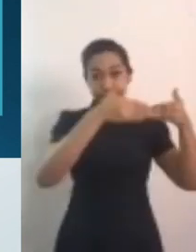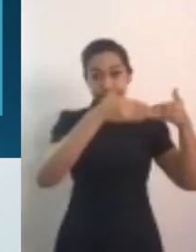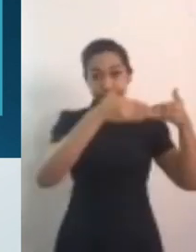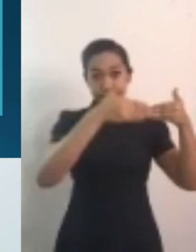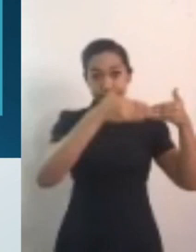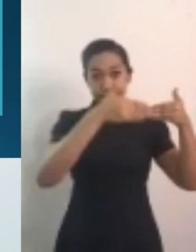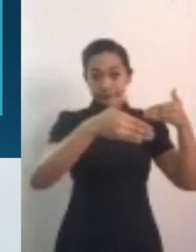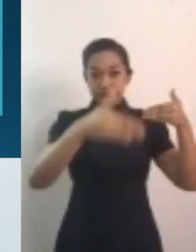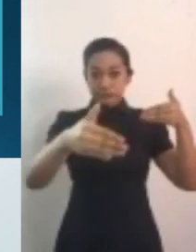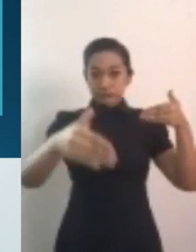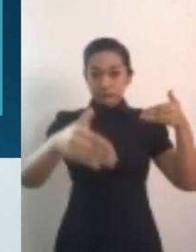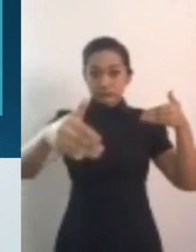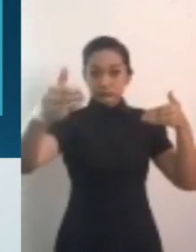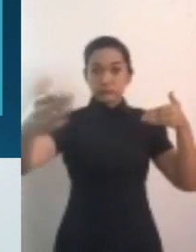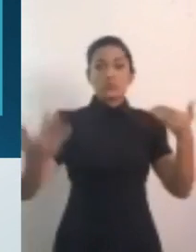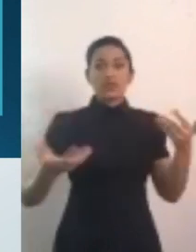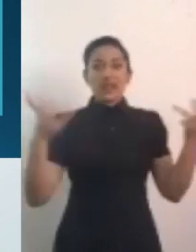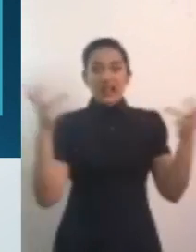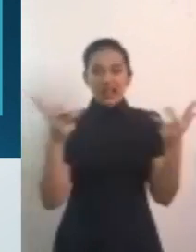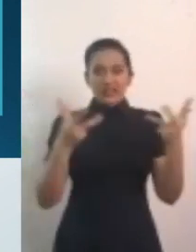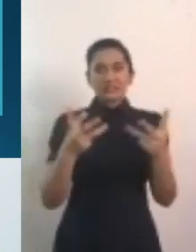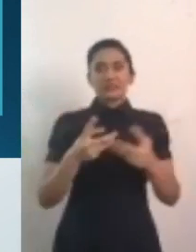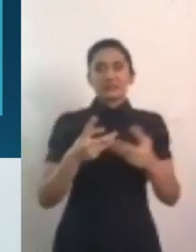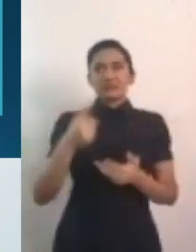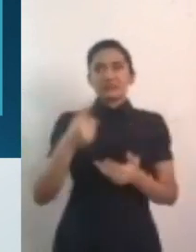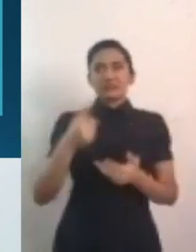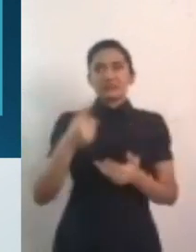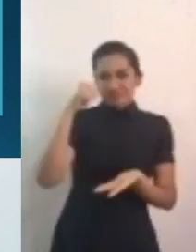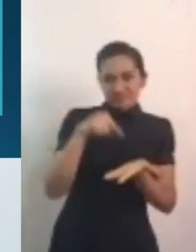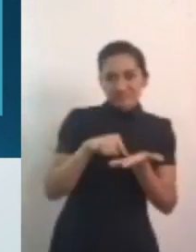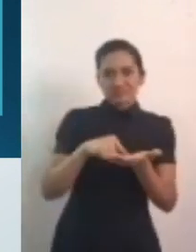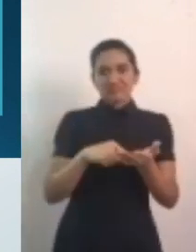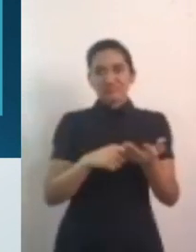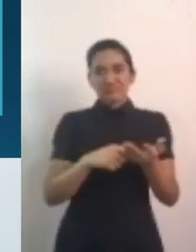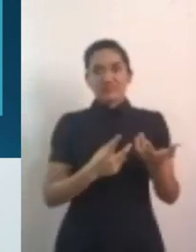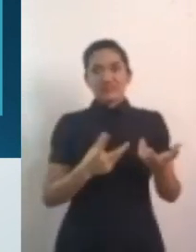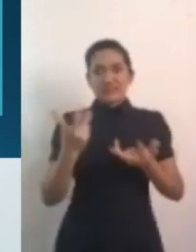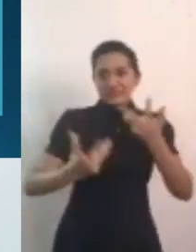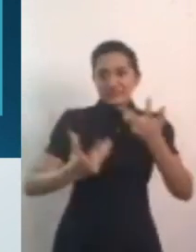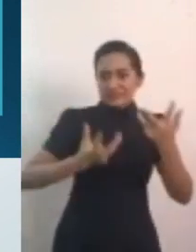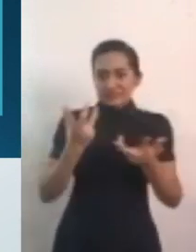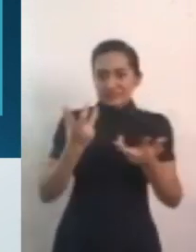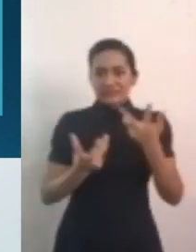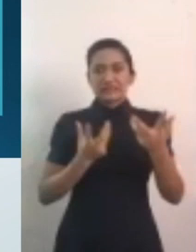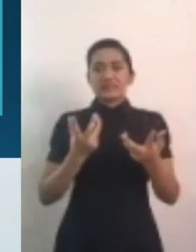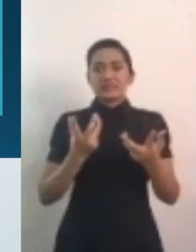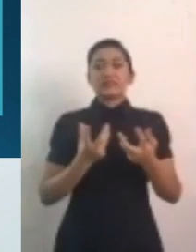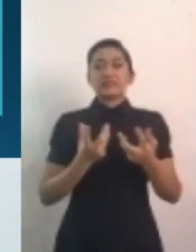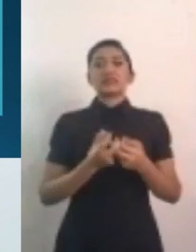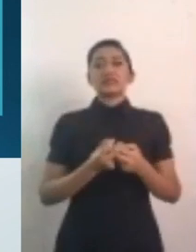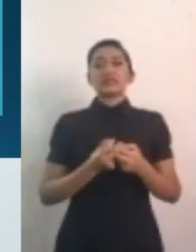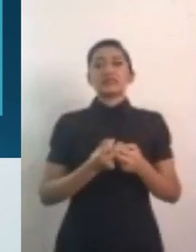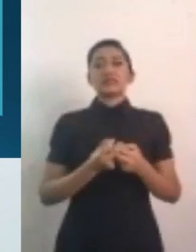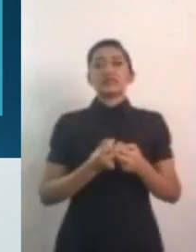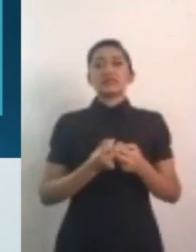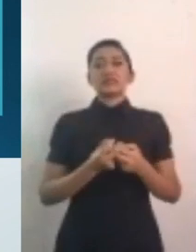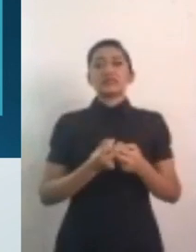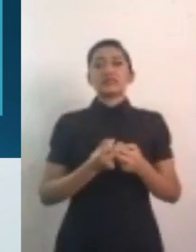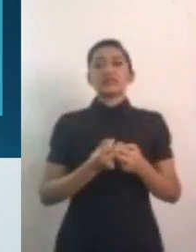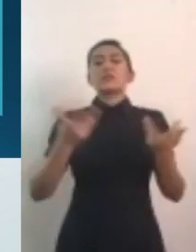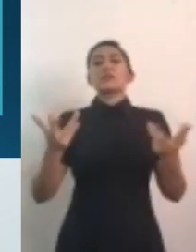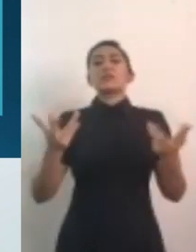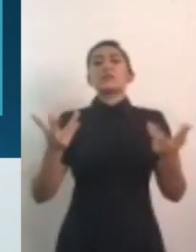conductas, de creencias, de destrezas que se aprenden, a lo que nos puede llevar, y esta es la